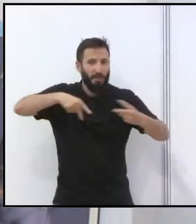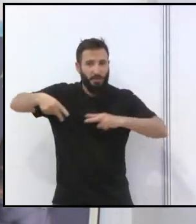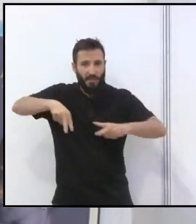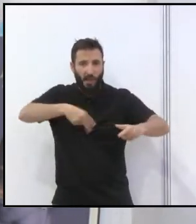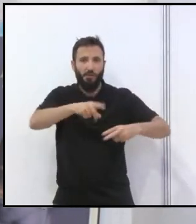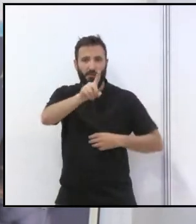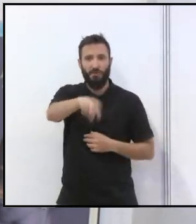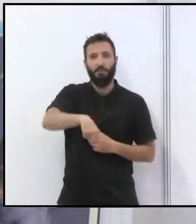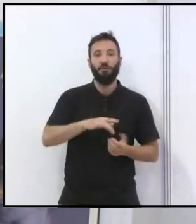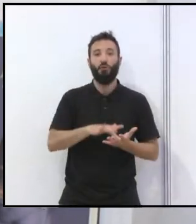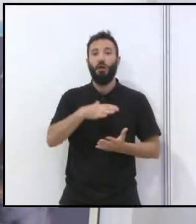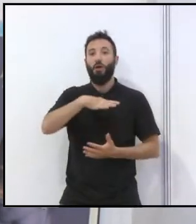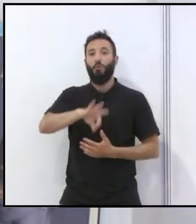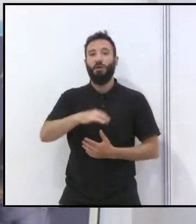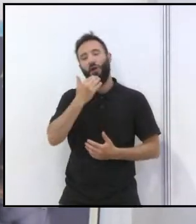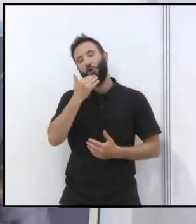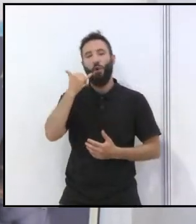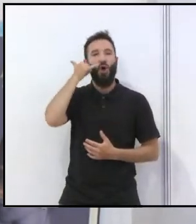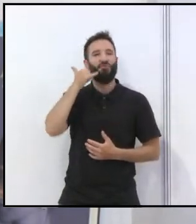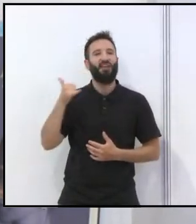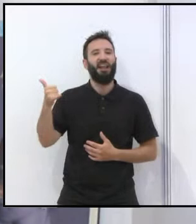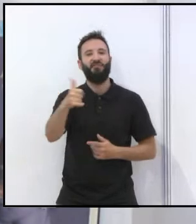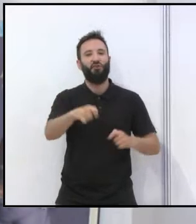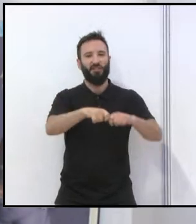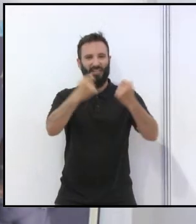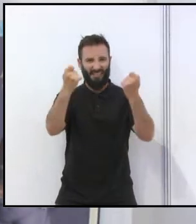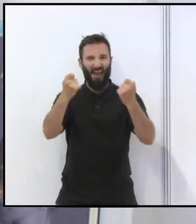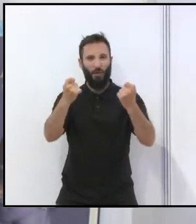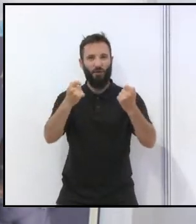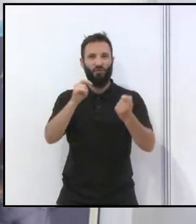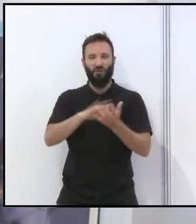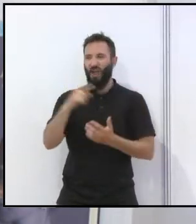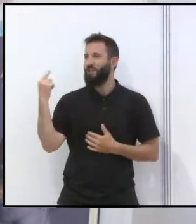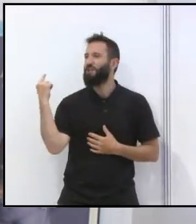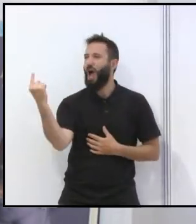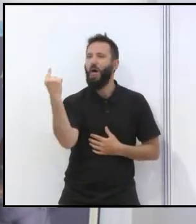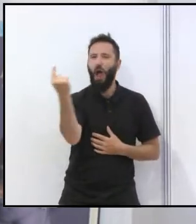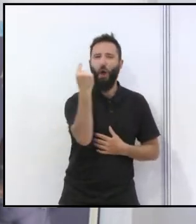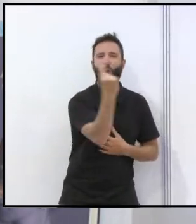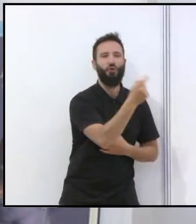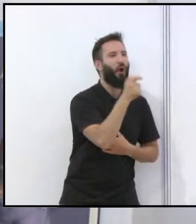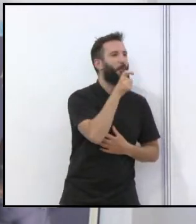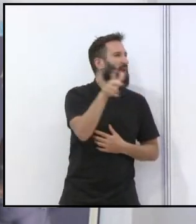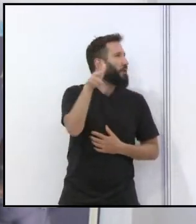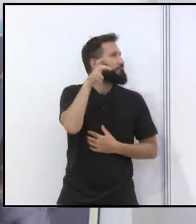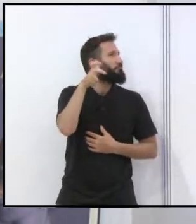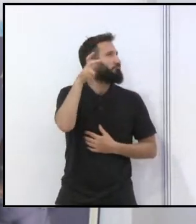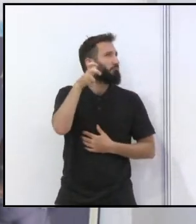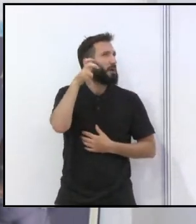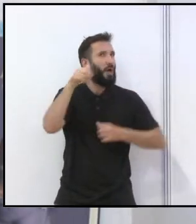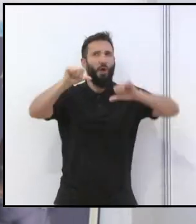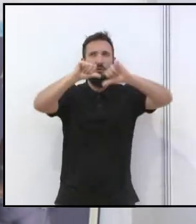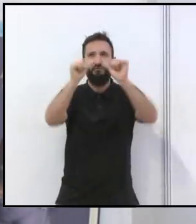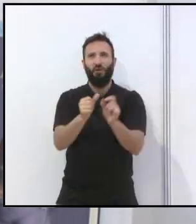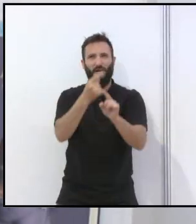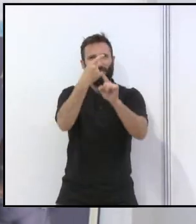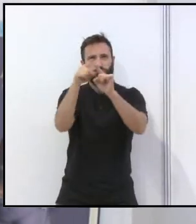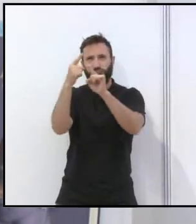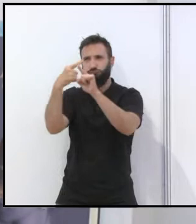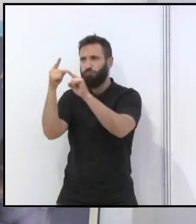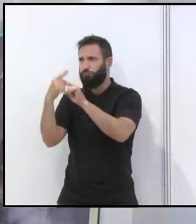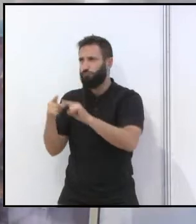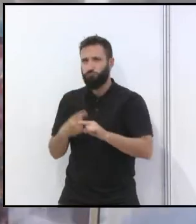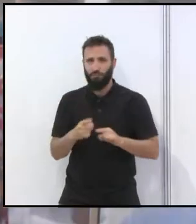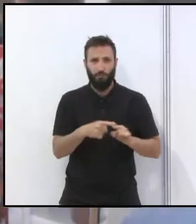tendríamos el fenómeno probablemente del teléfono escacharrado, porque cada uno interpretaría las palabras que está escuchando de una forma completamente